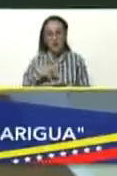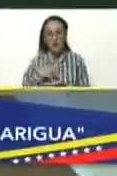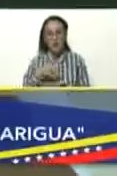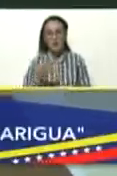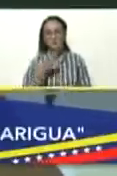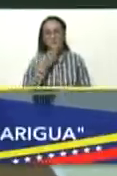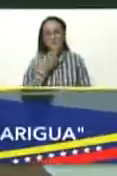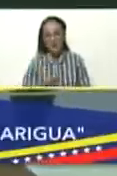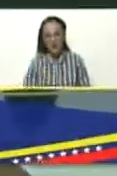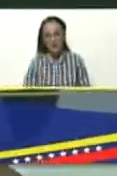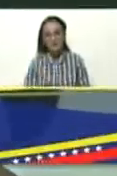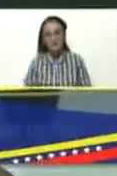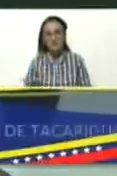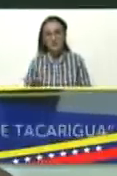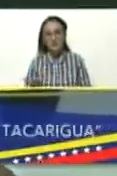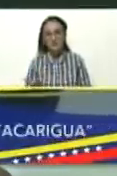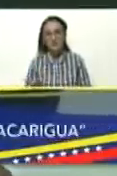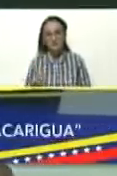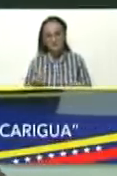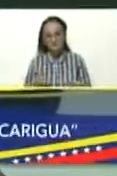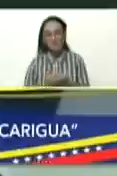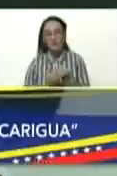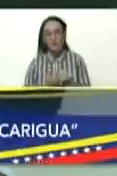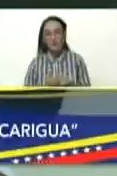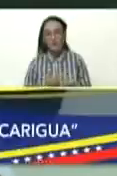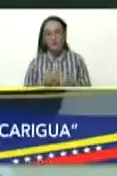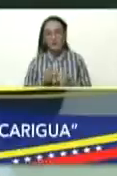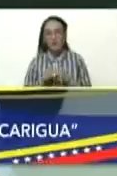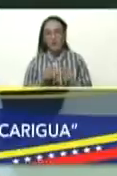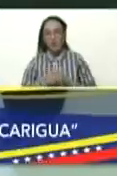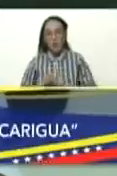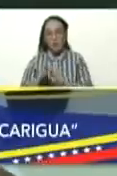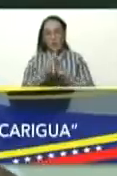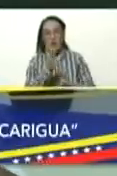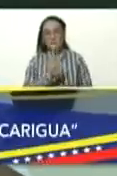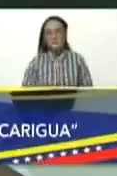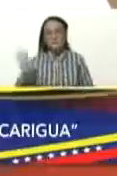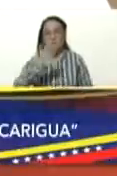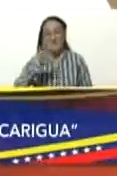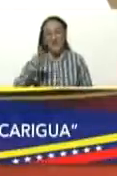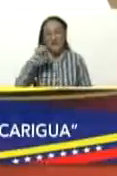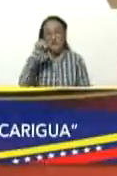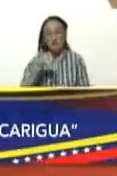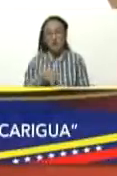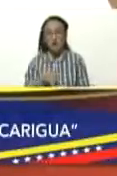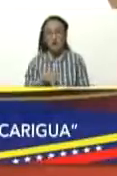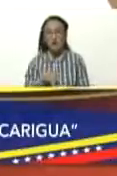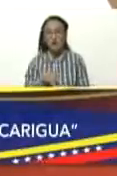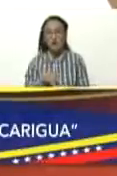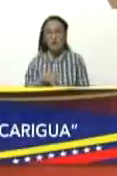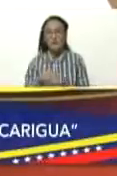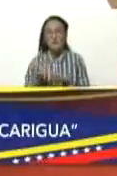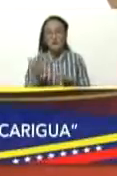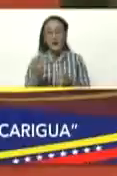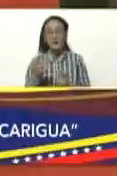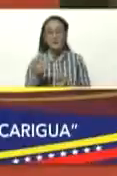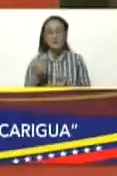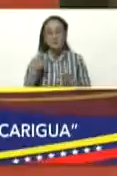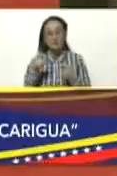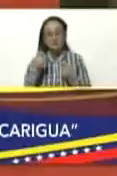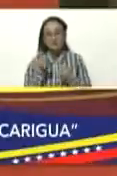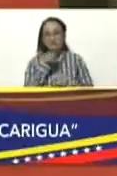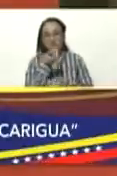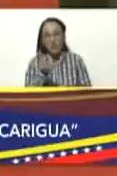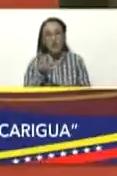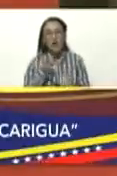las gracias por tomar en cuenta a todos y cada uno de los comuneros a nivel nacional para tratar todos y cada una de nuestras experiencias y